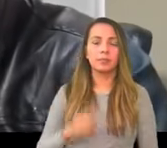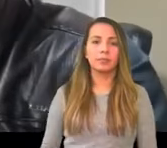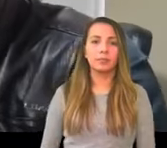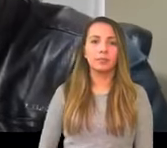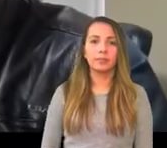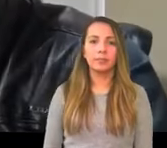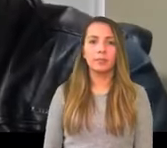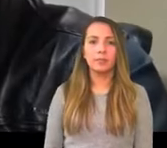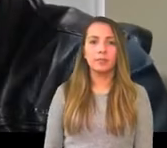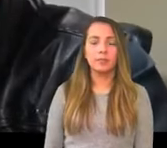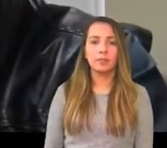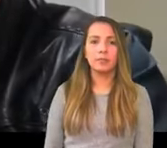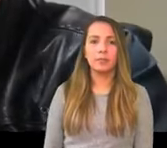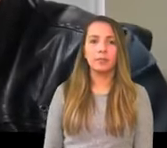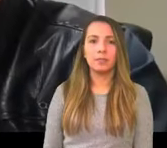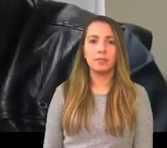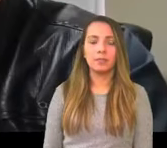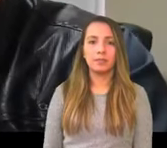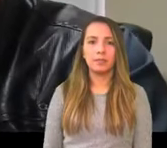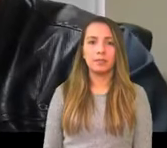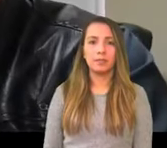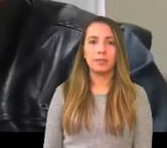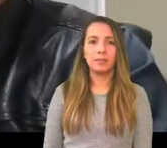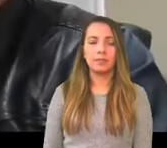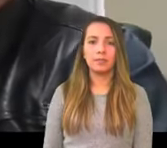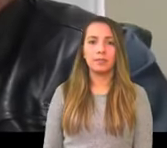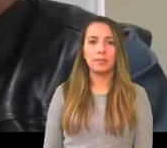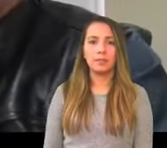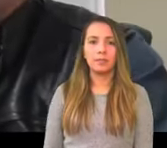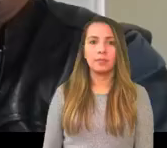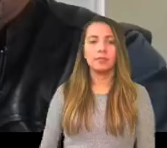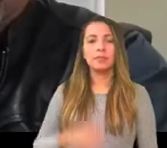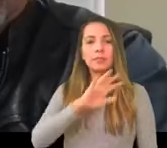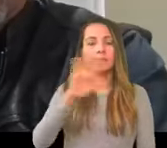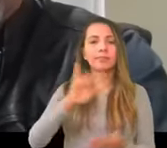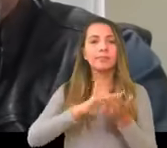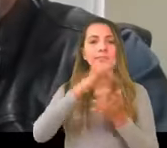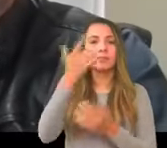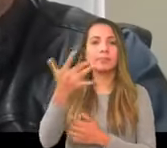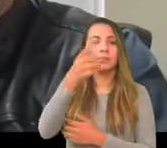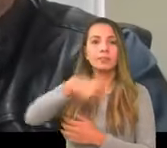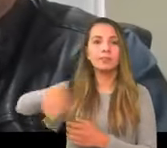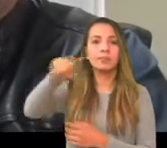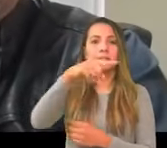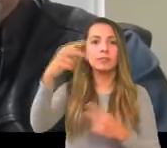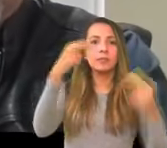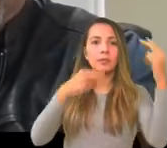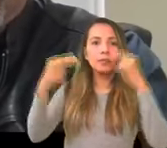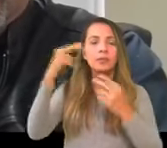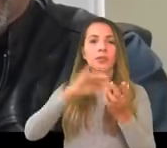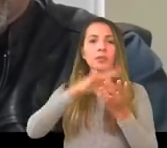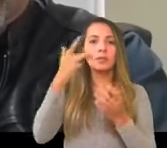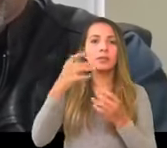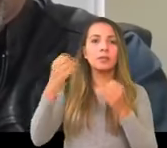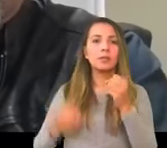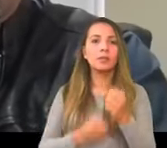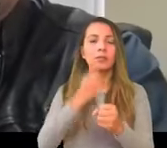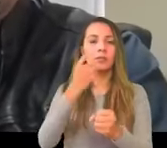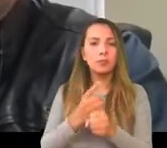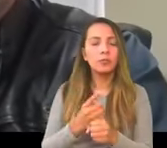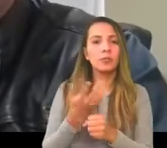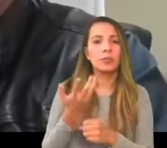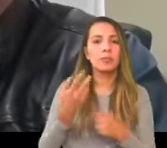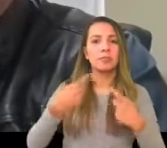si gusta agregar algo, ingeniero. No, pues agradecer la presencia, que nos da la oportunidad de comunicarle a la